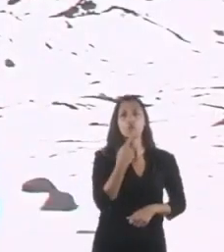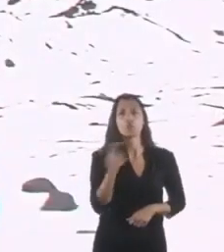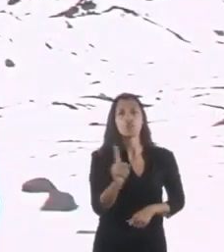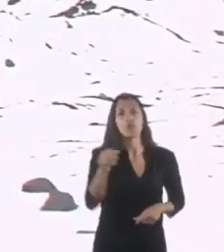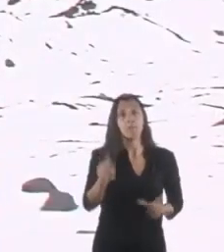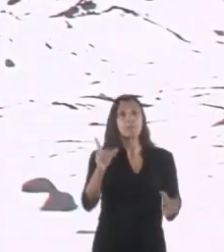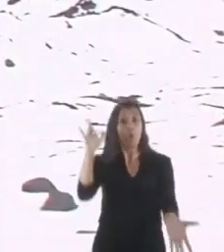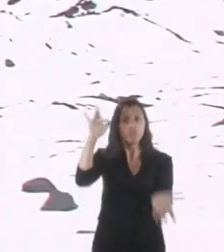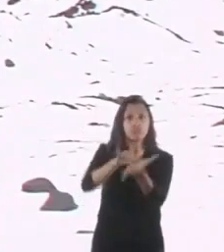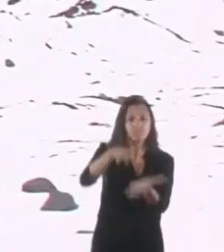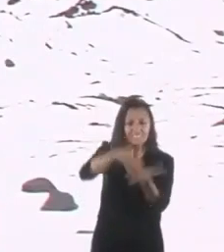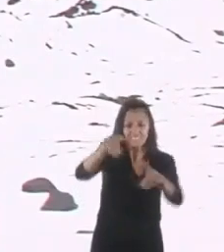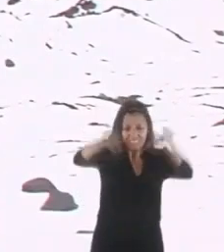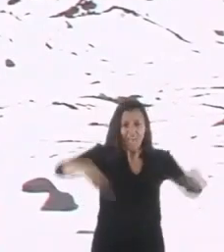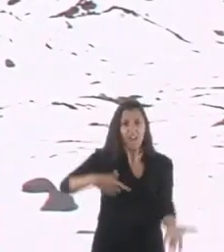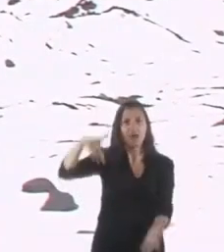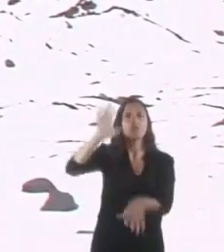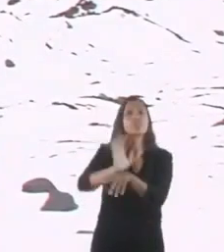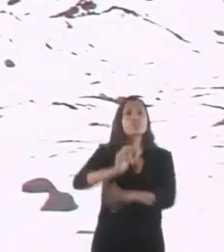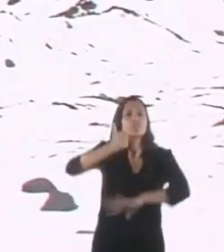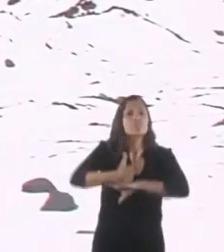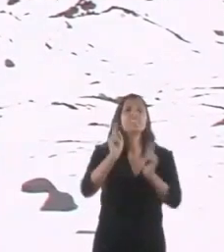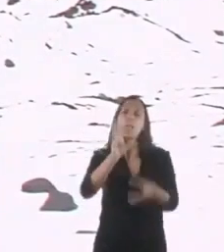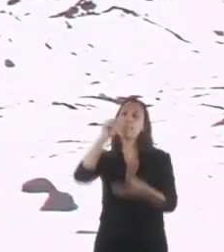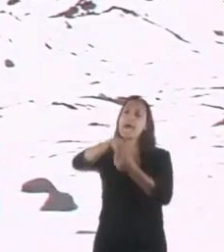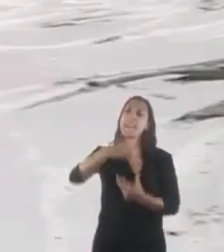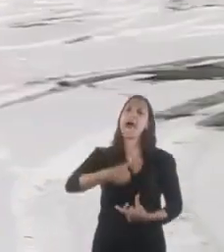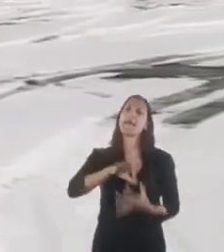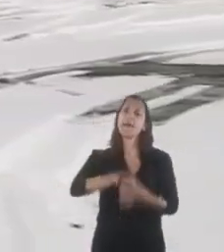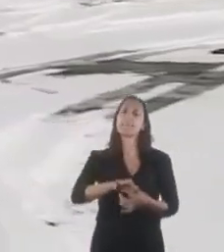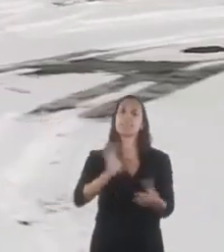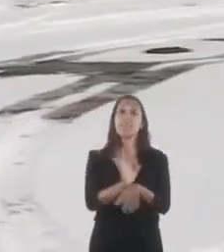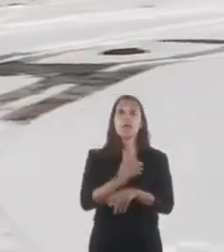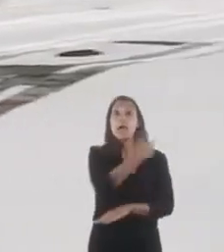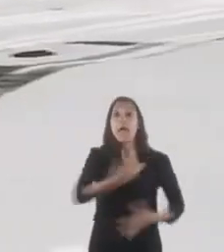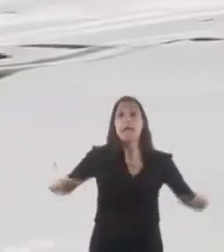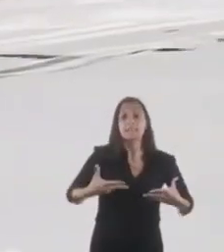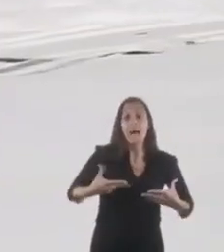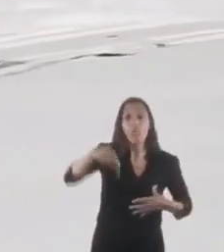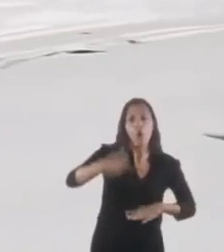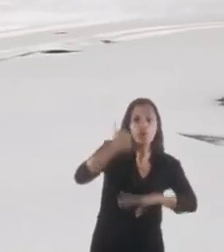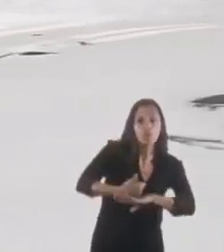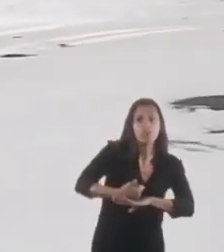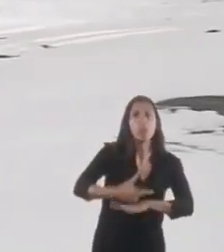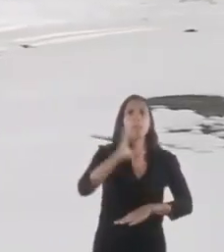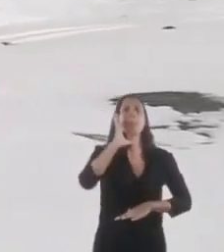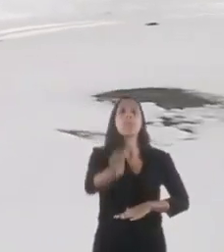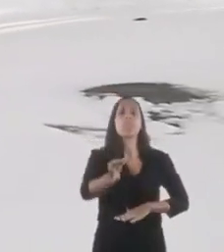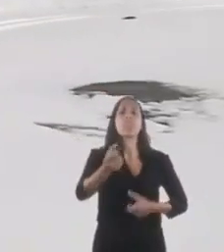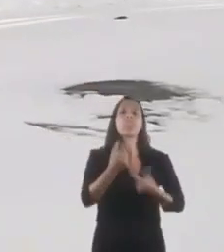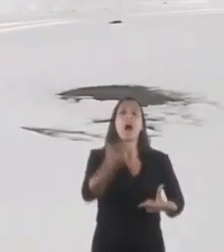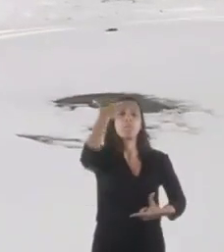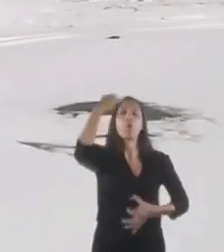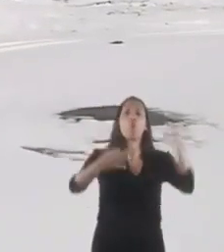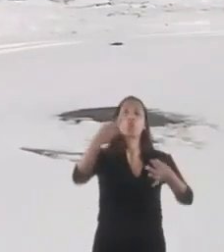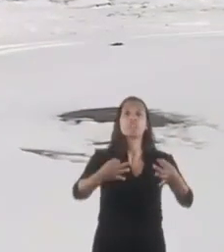que estoy pisando es parte de la Argentina. Y que el Estado esté acá es un acto de justicia